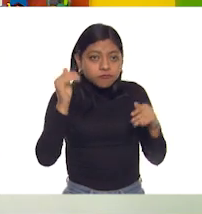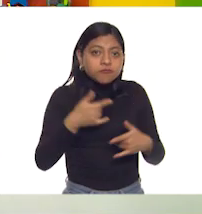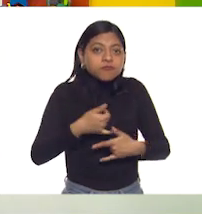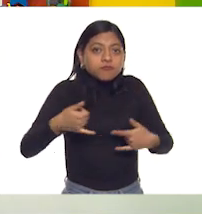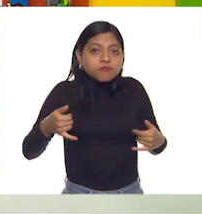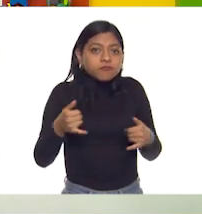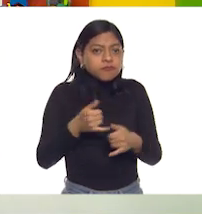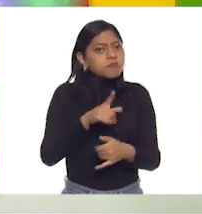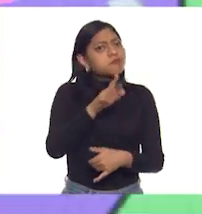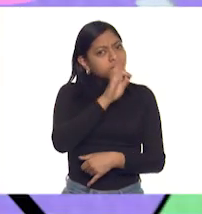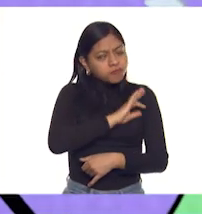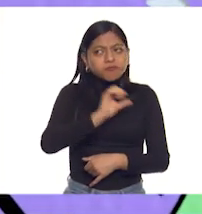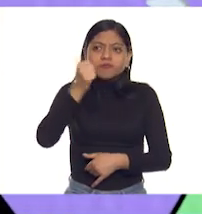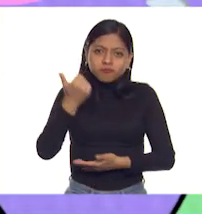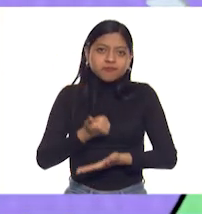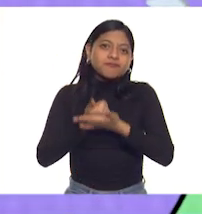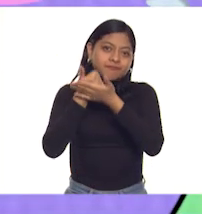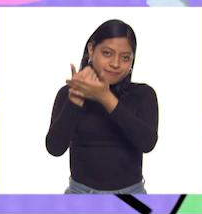podemos ser útiles y ayudar.